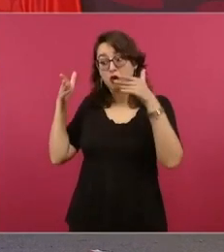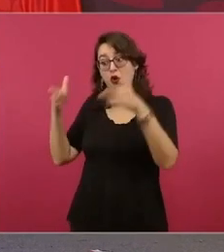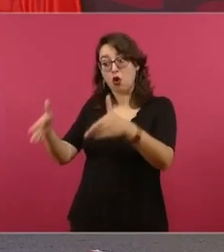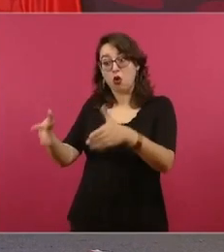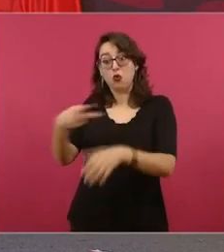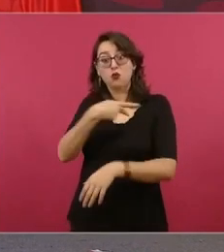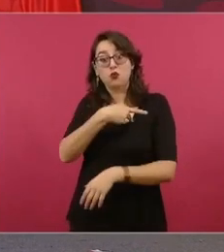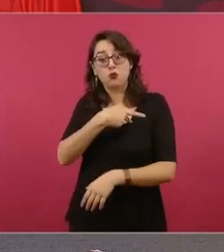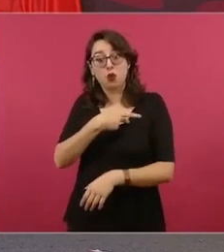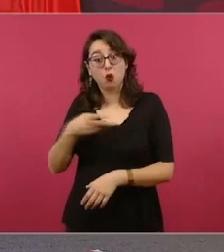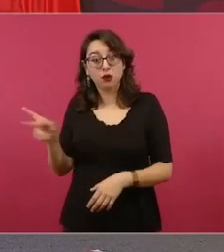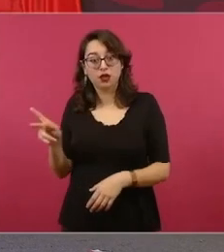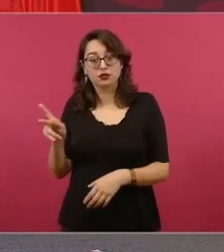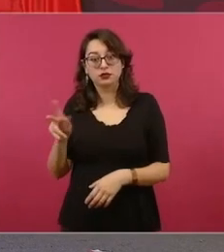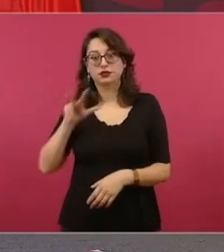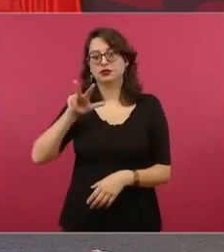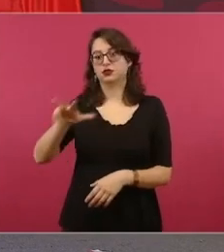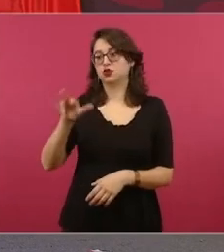Y así,